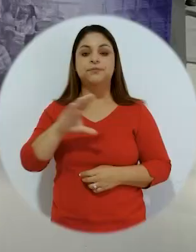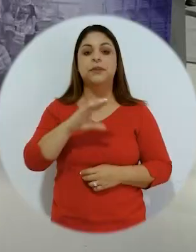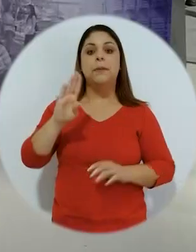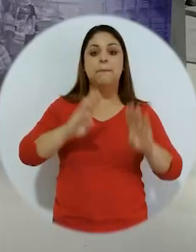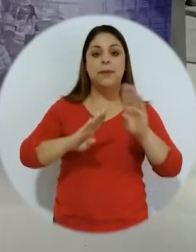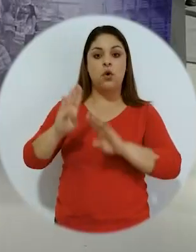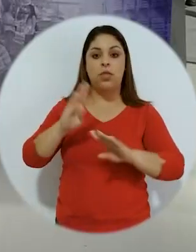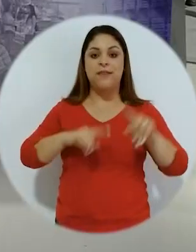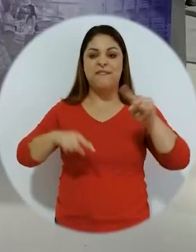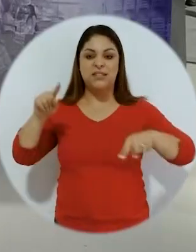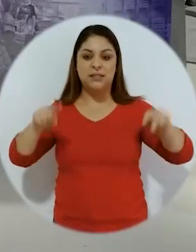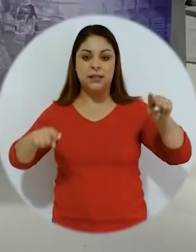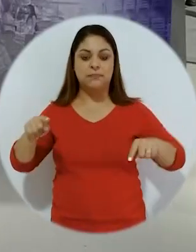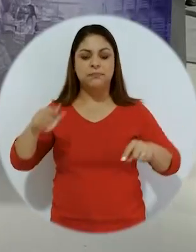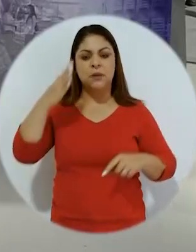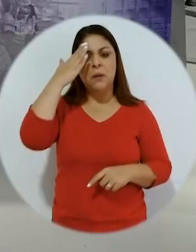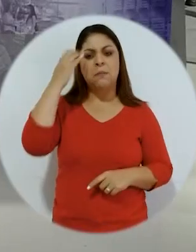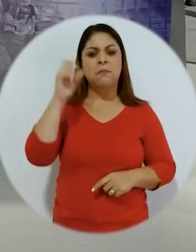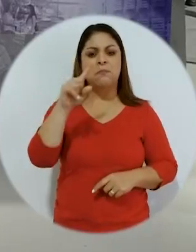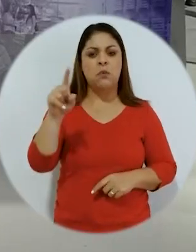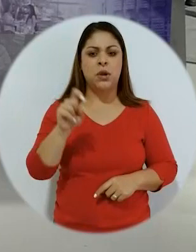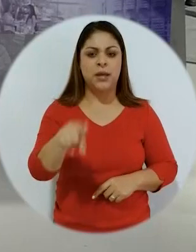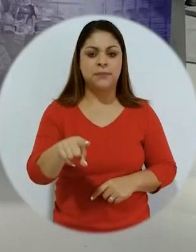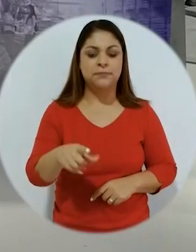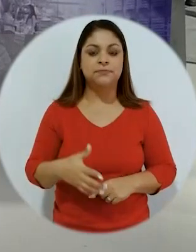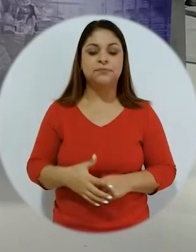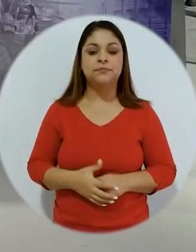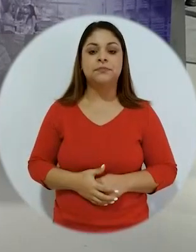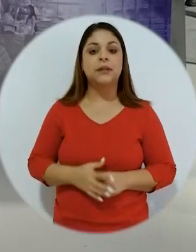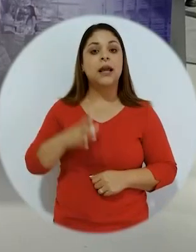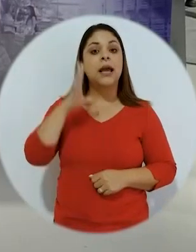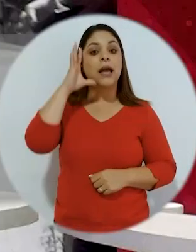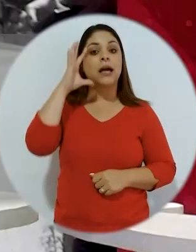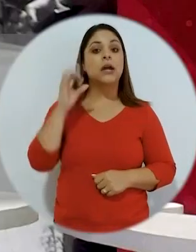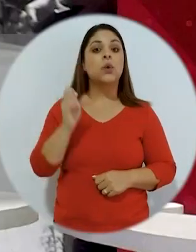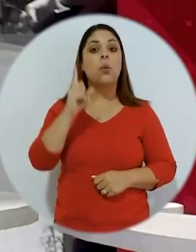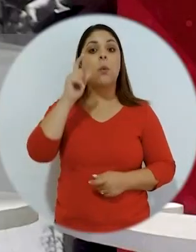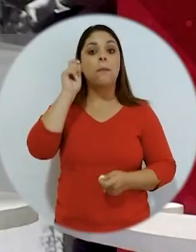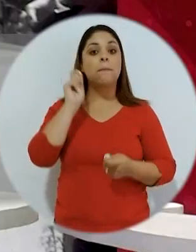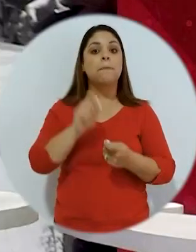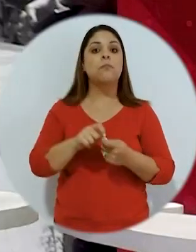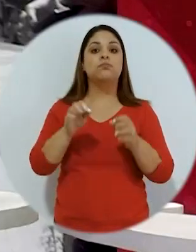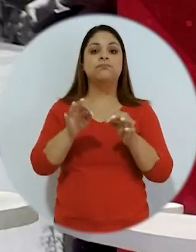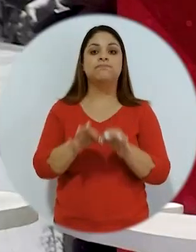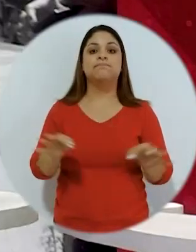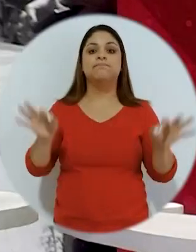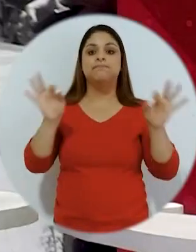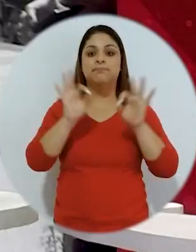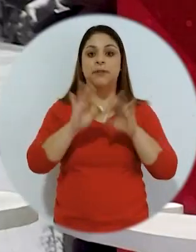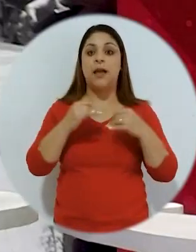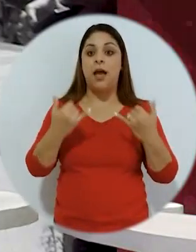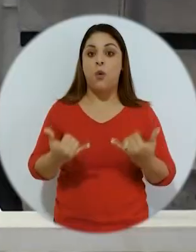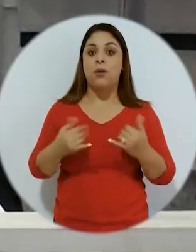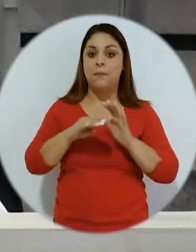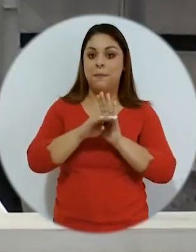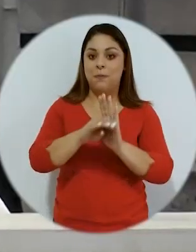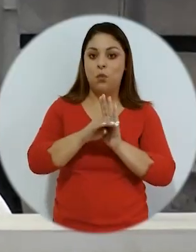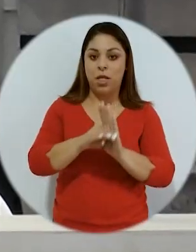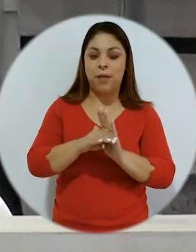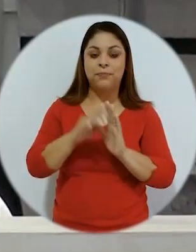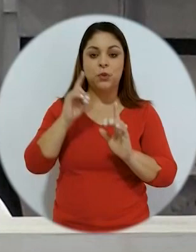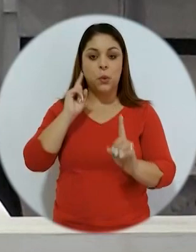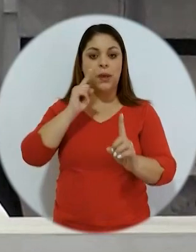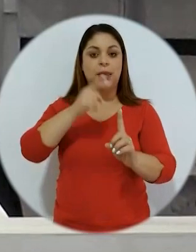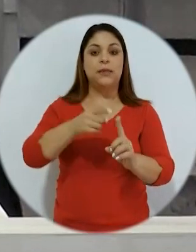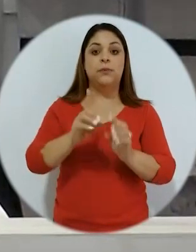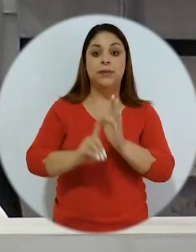la biodiversidad. ¿Por qué? Creo que uno de los puntos claves ahora que están muy de moda,